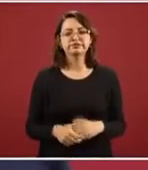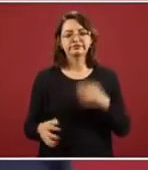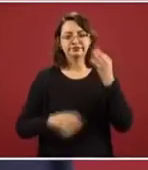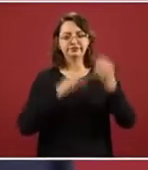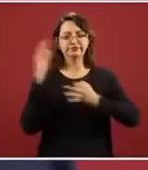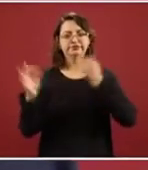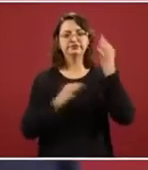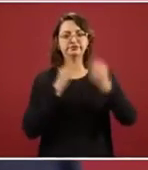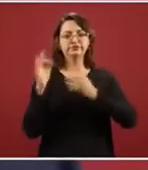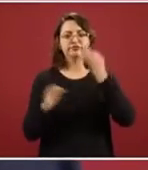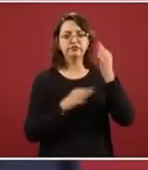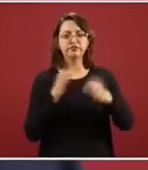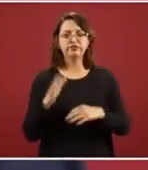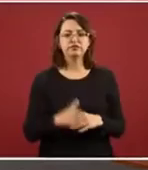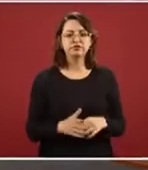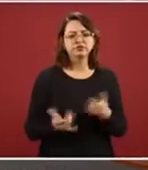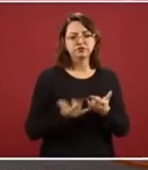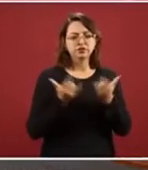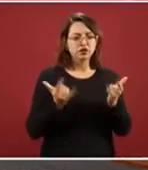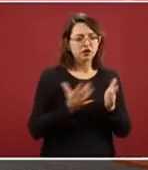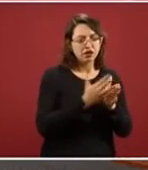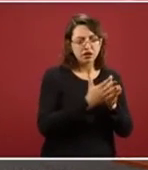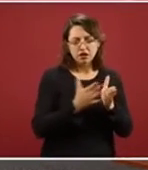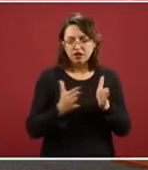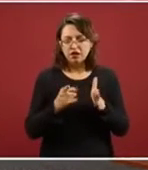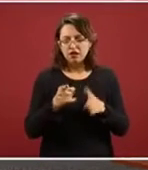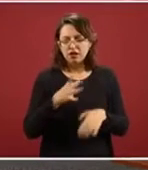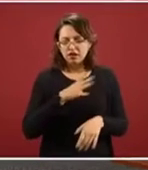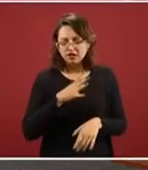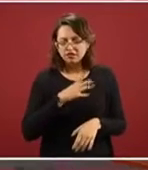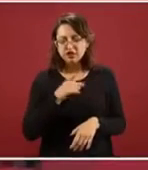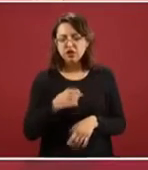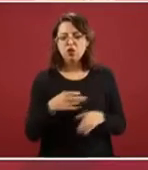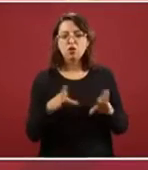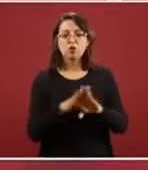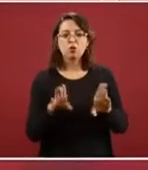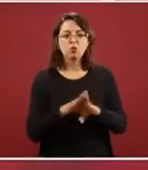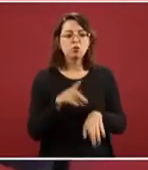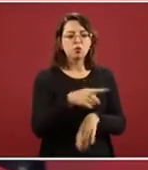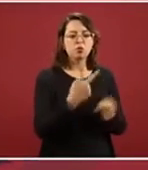señalaban. Parte de la trama era esa, de cómo los grupos